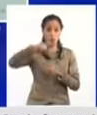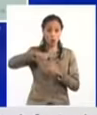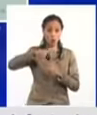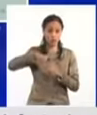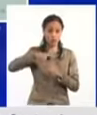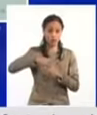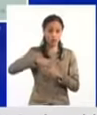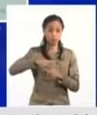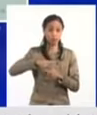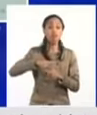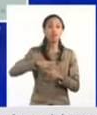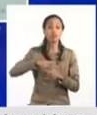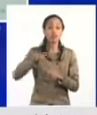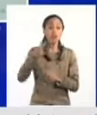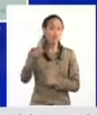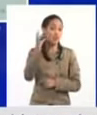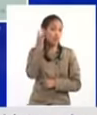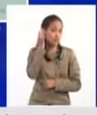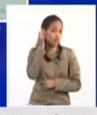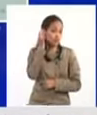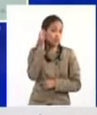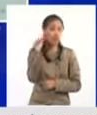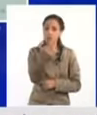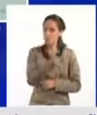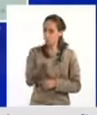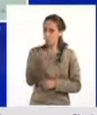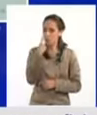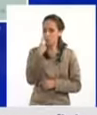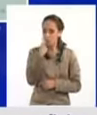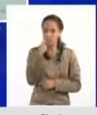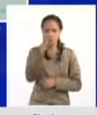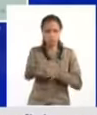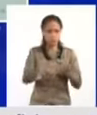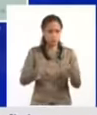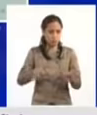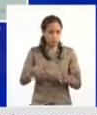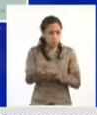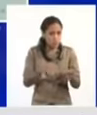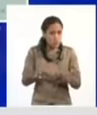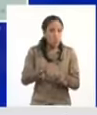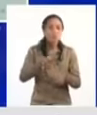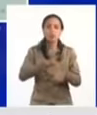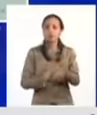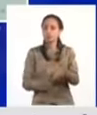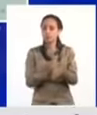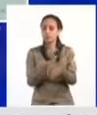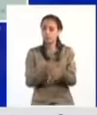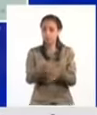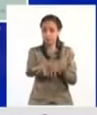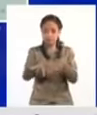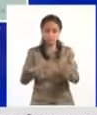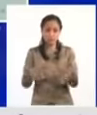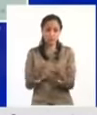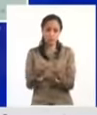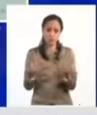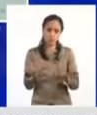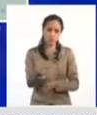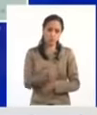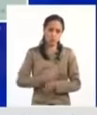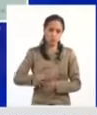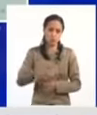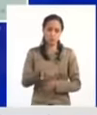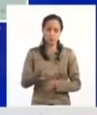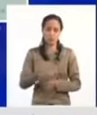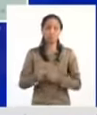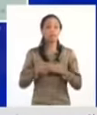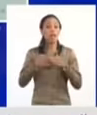Freire y Báguano se diagnostican casos autóctonos ayer, como ven, una dispersión importante. Granma incrementa